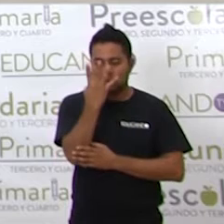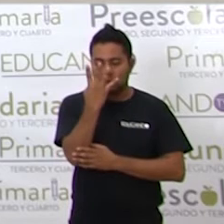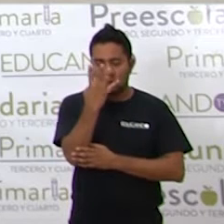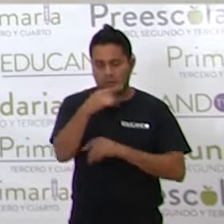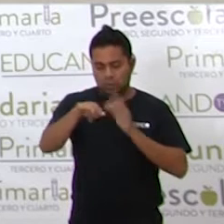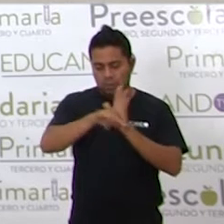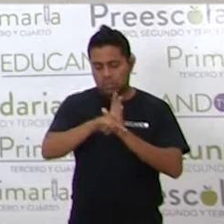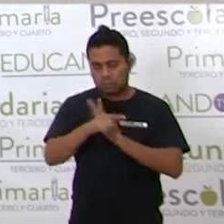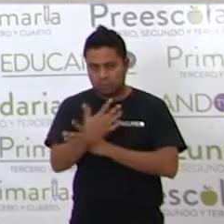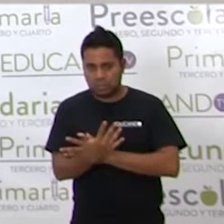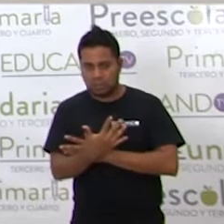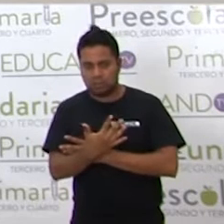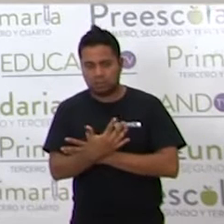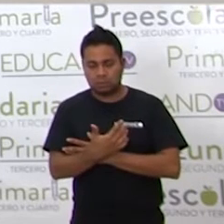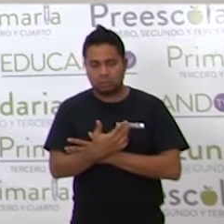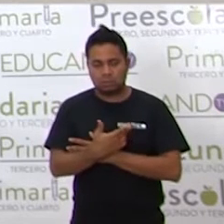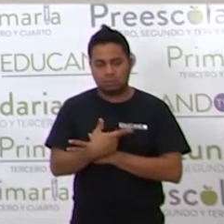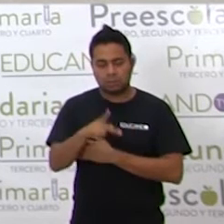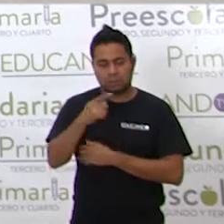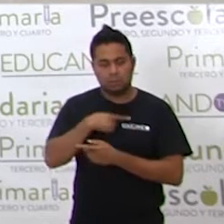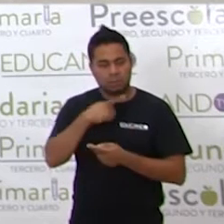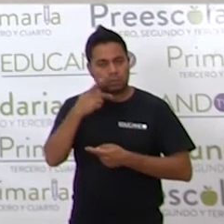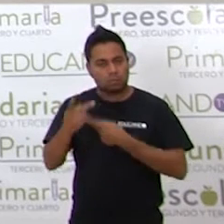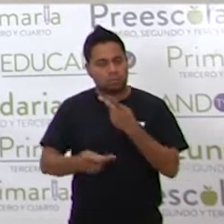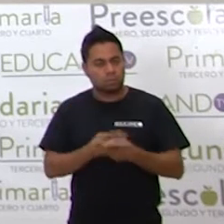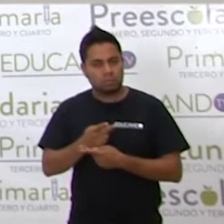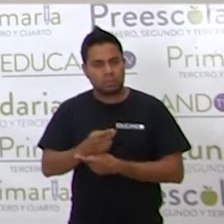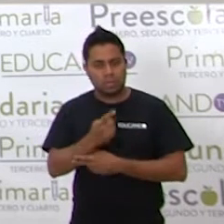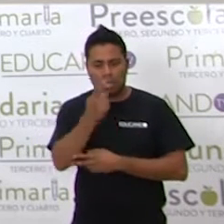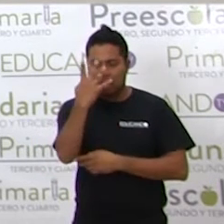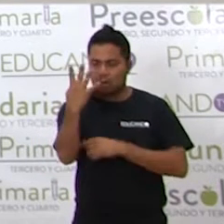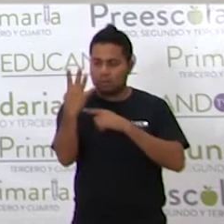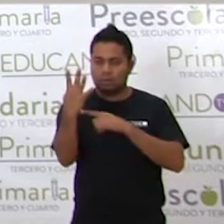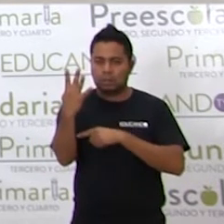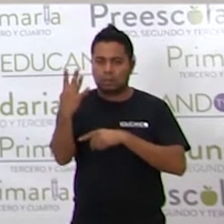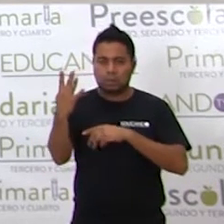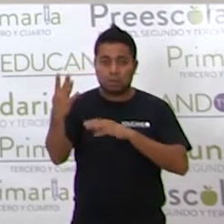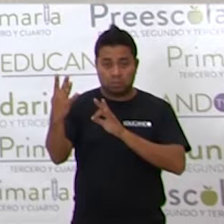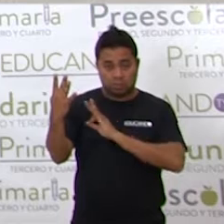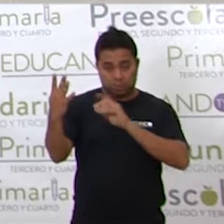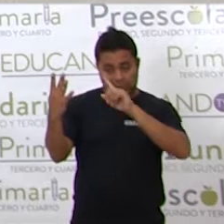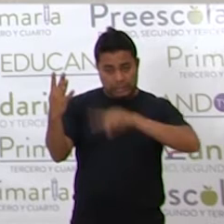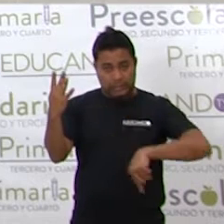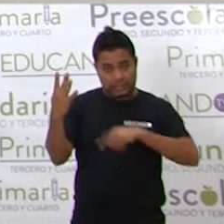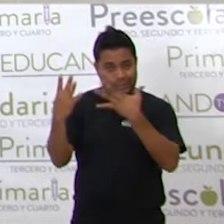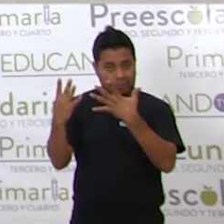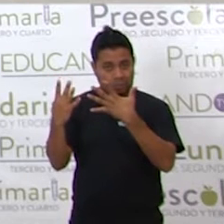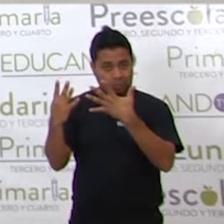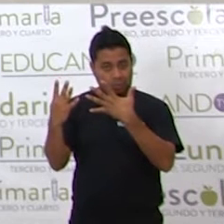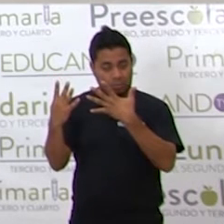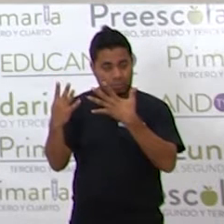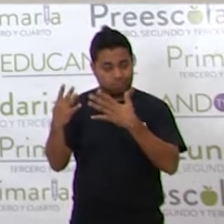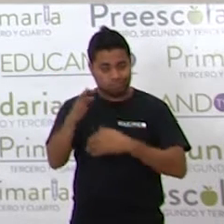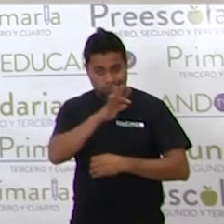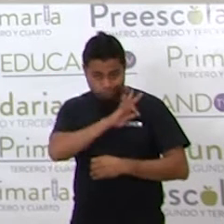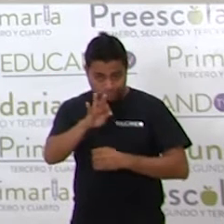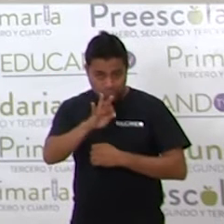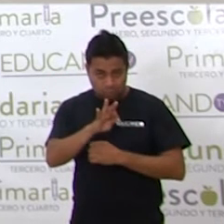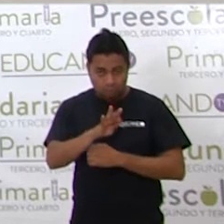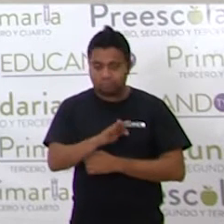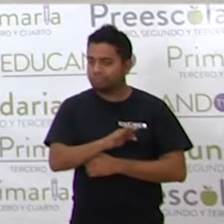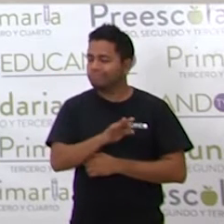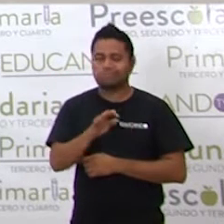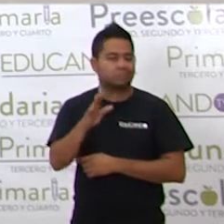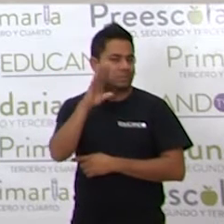menos 5. Pero te pregunto, ¿a 4 le podemos restar 5? Eso es